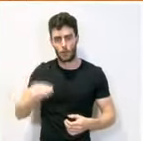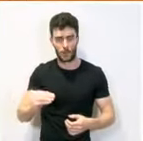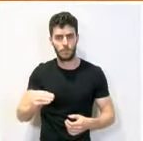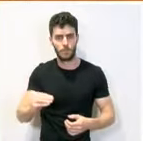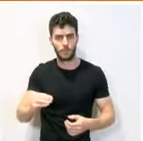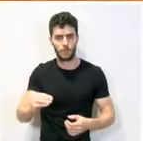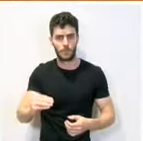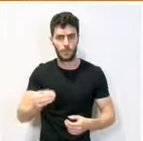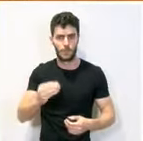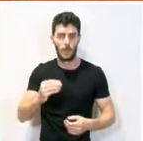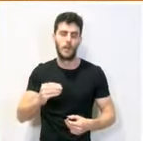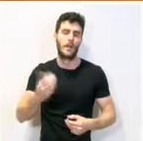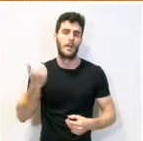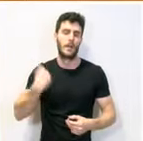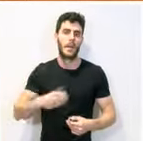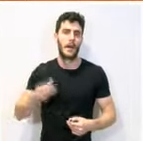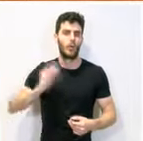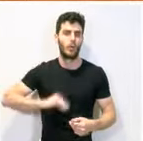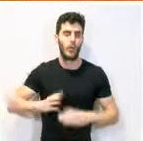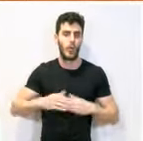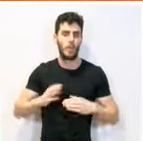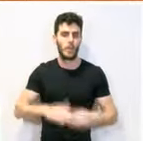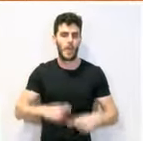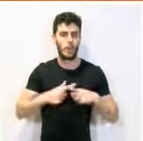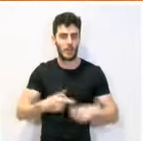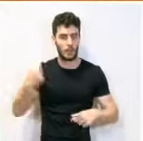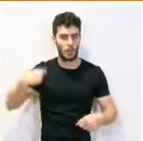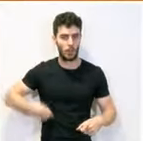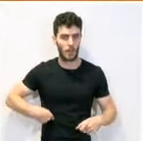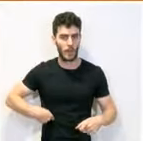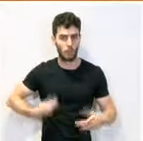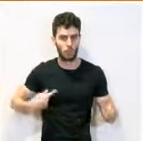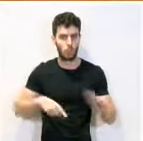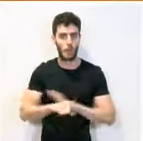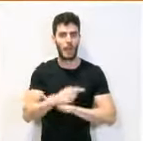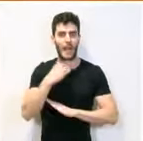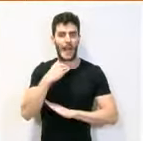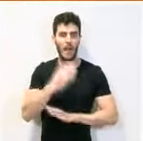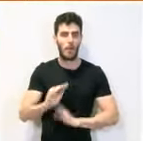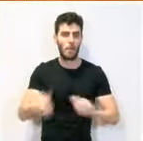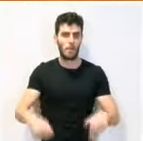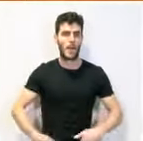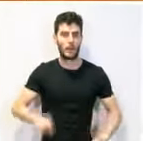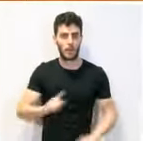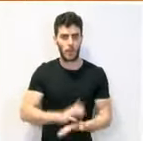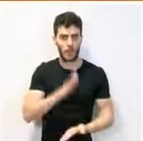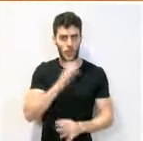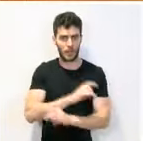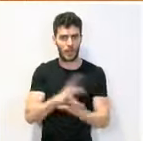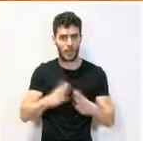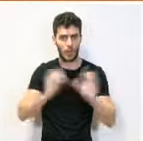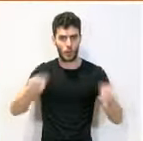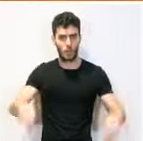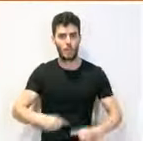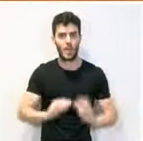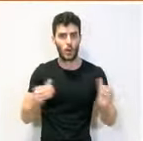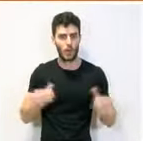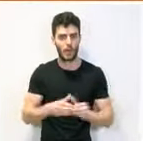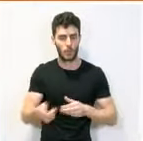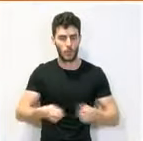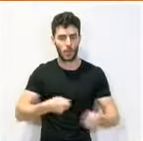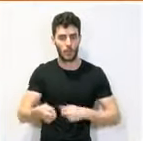Afortunadamente avanzamos aprobando un salario mínimo interprofesional que hará que algo hayan recuperado, porque desde luego los convenios colectivos que siguen sin